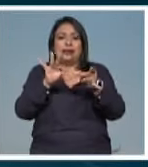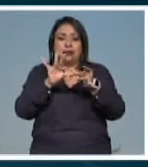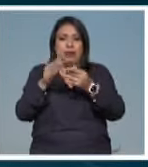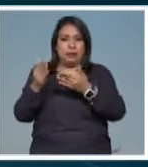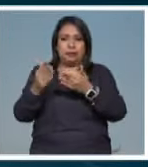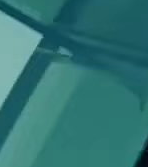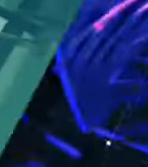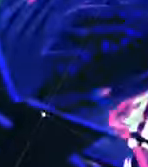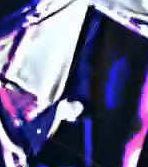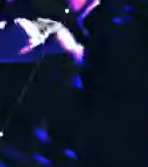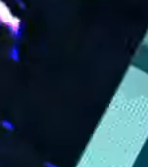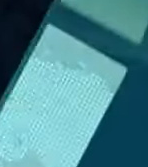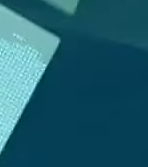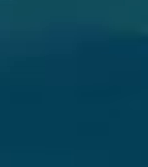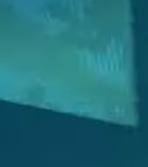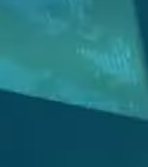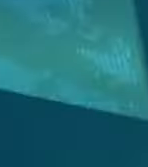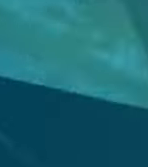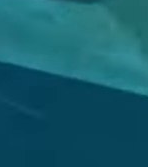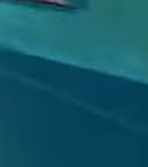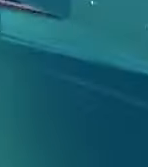nota.